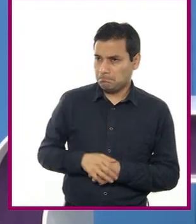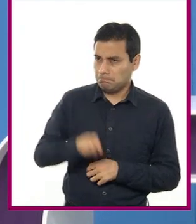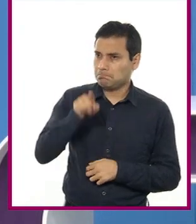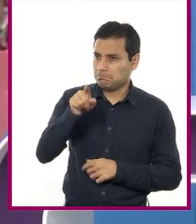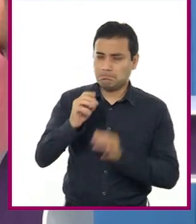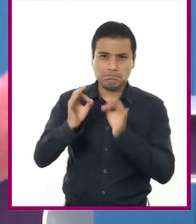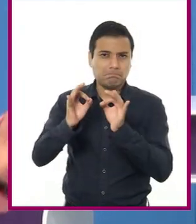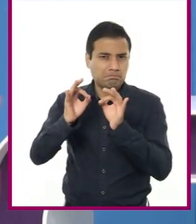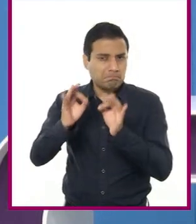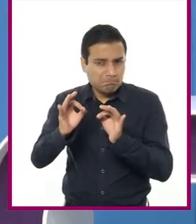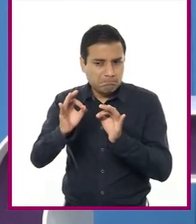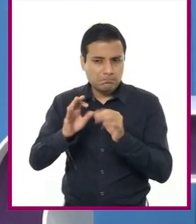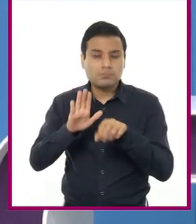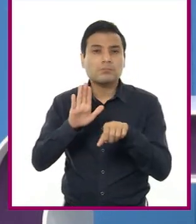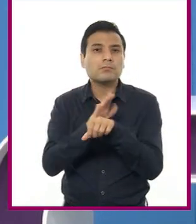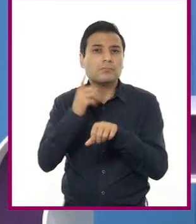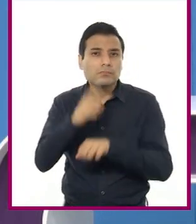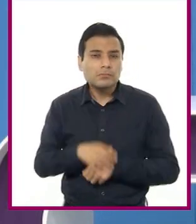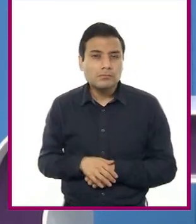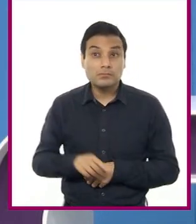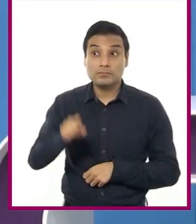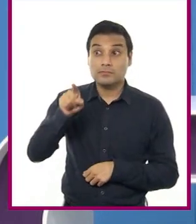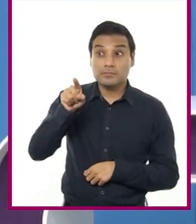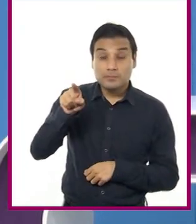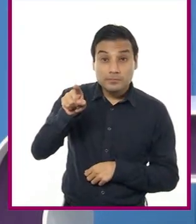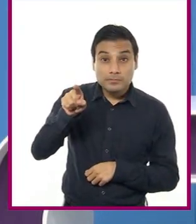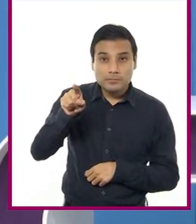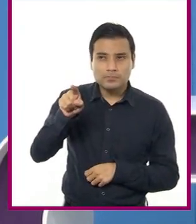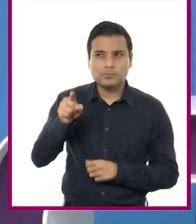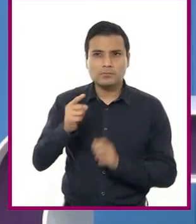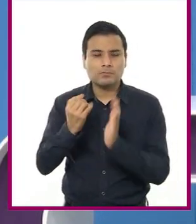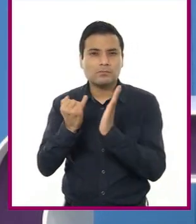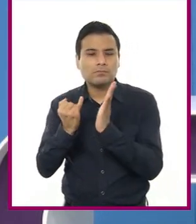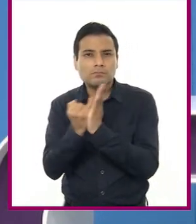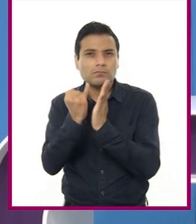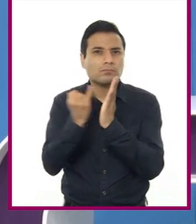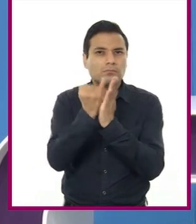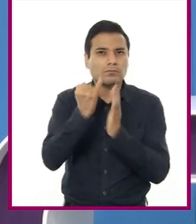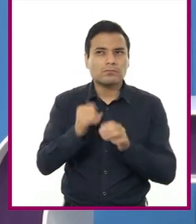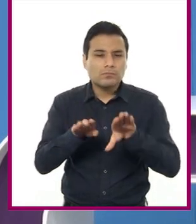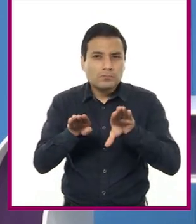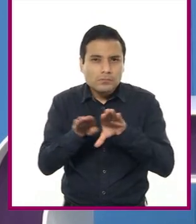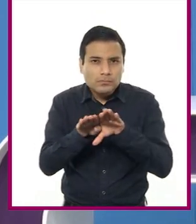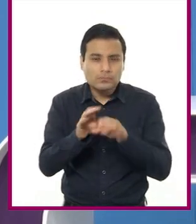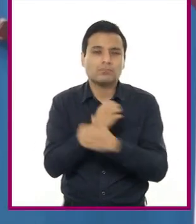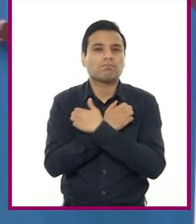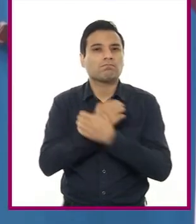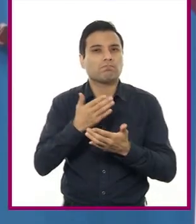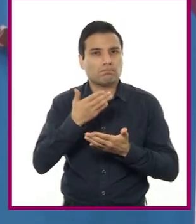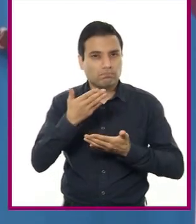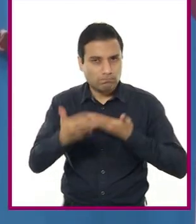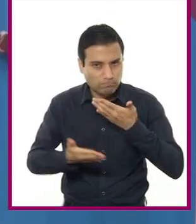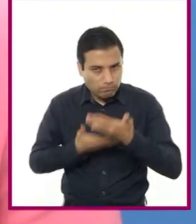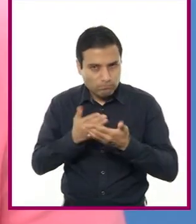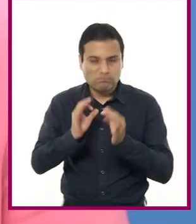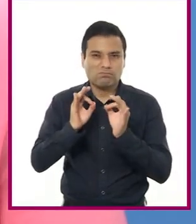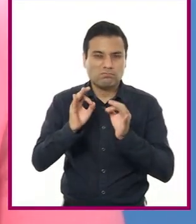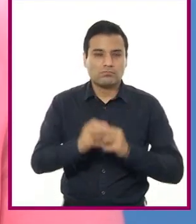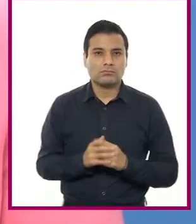auténtica, porque actúa con base en criterios o principios éticos y democráticos. ¿A qué